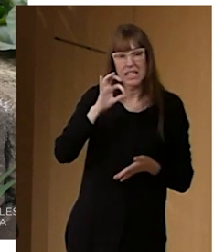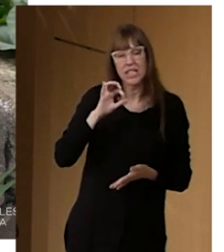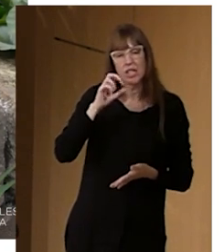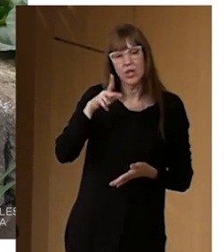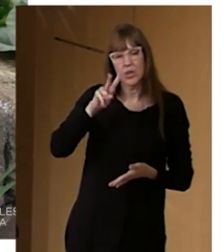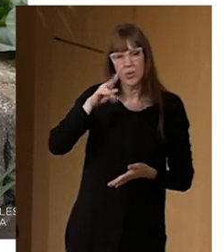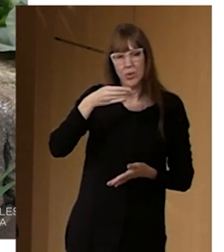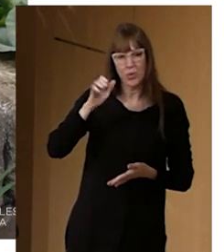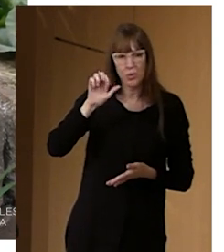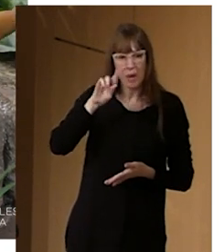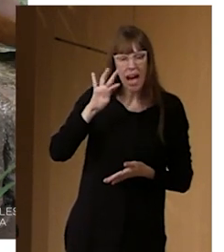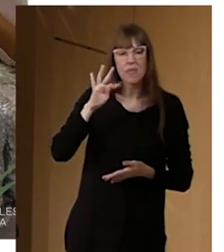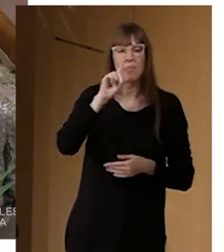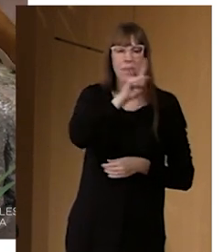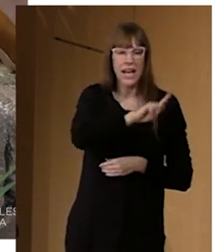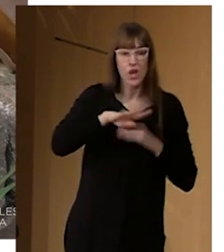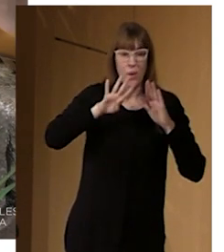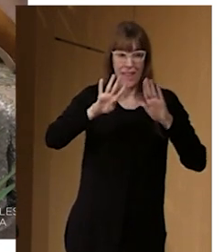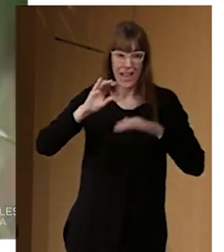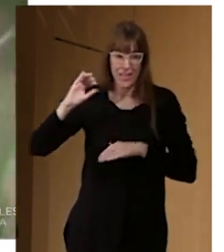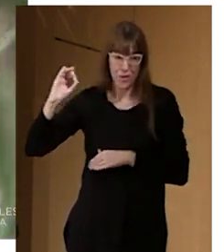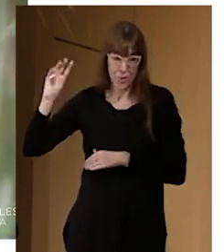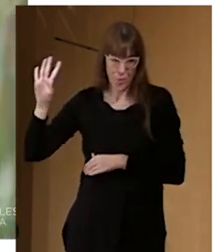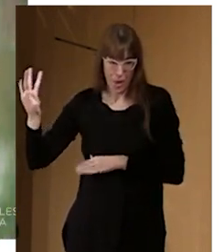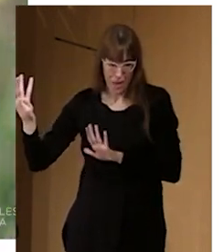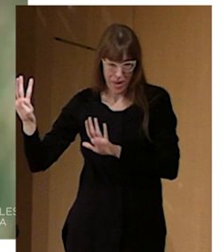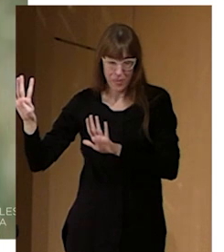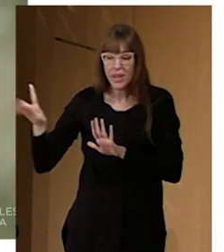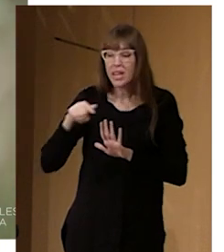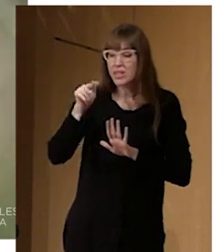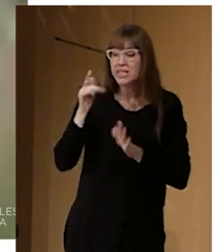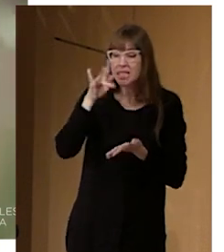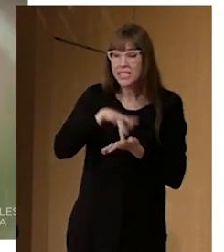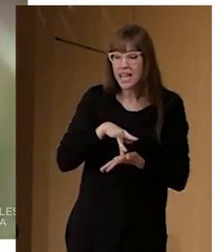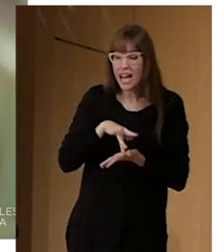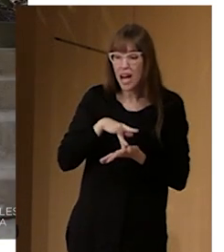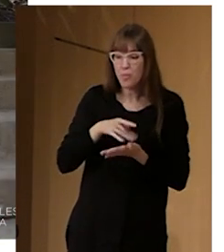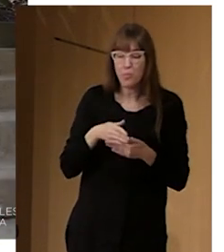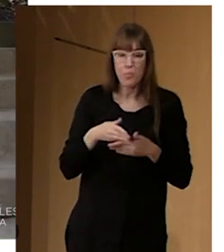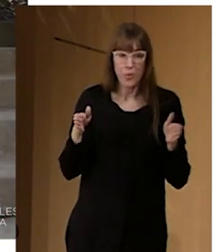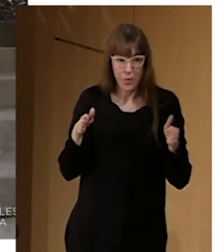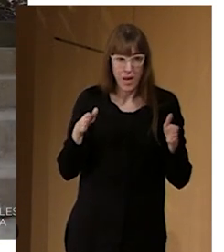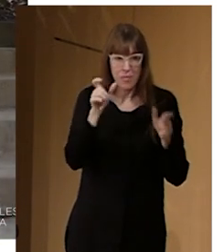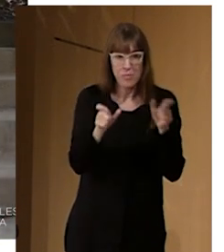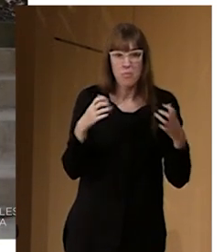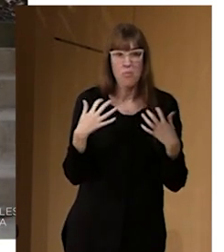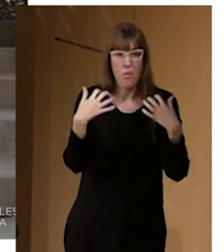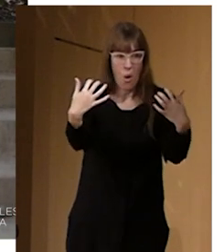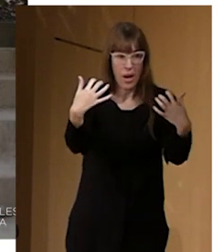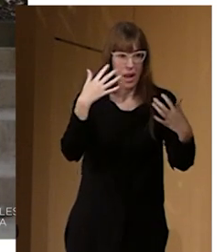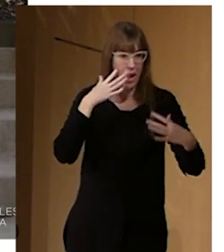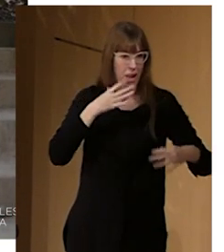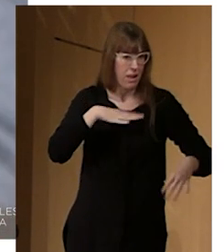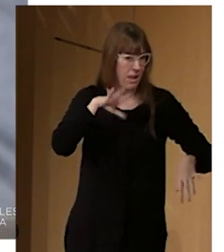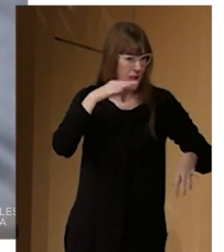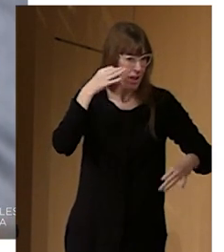originalmente escrita para piano el día del provocó total indiferencia en el público pero rabel no se